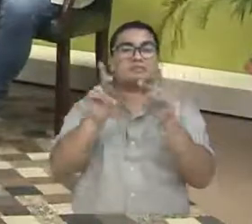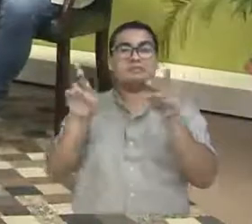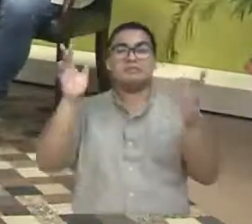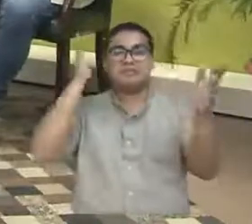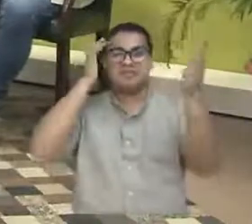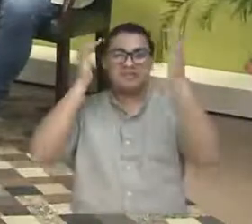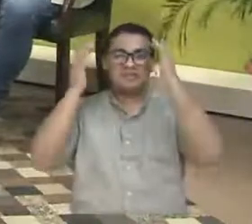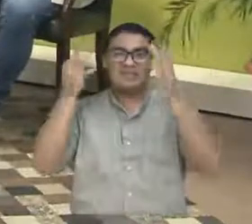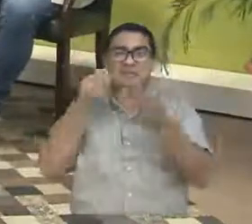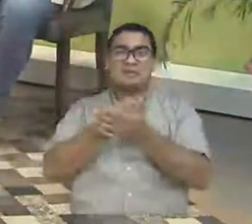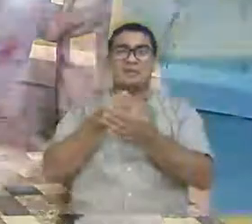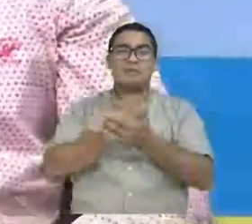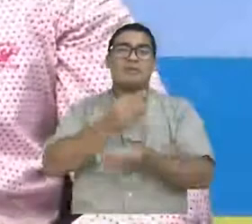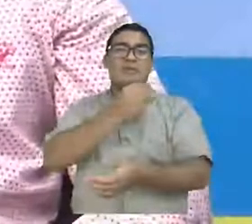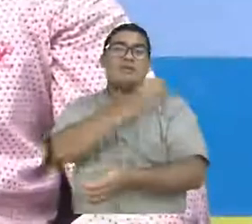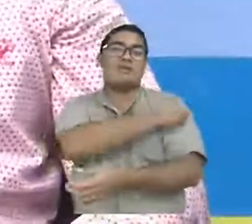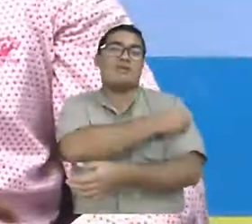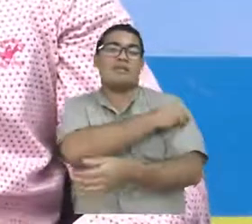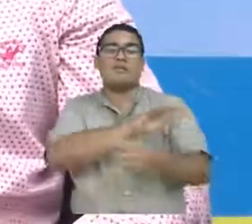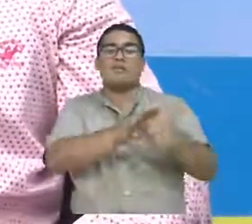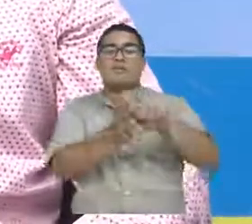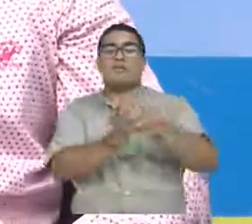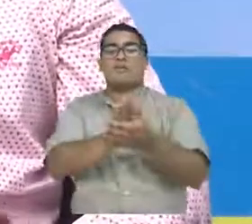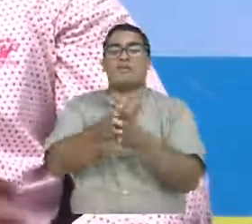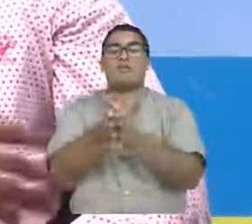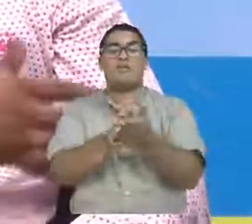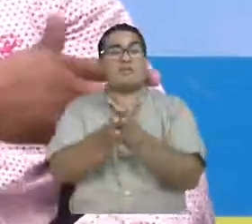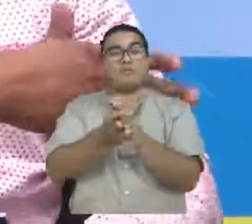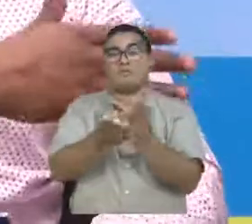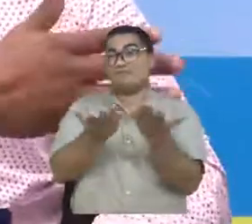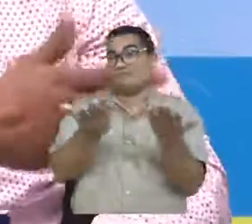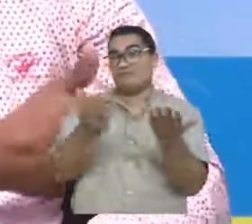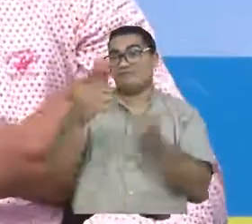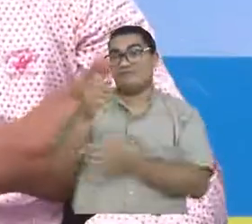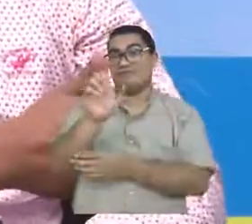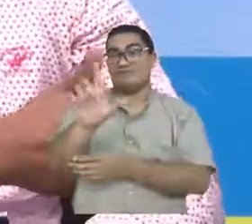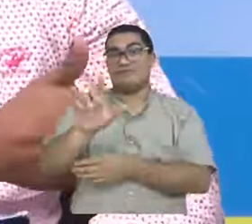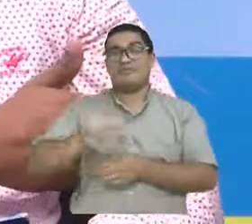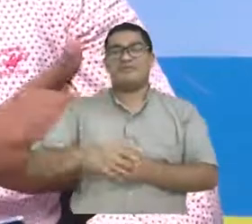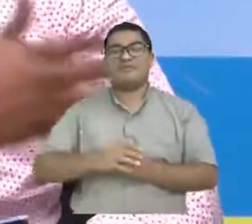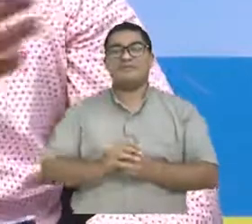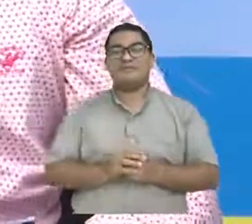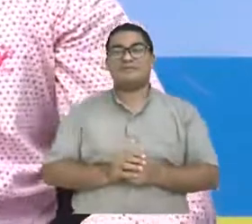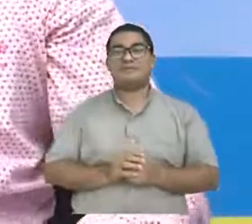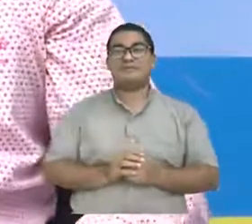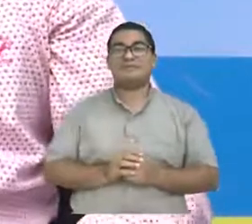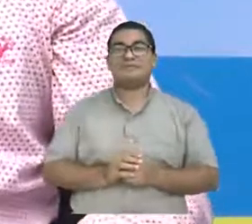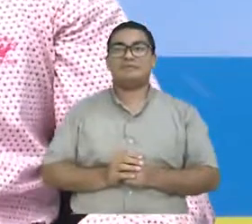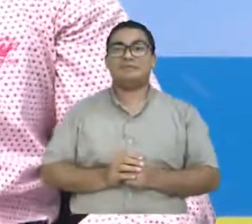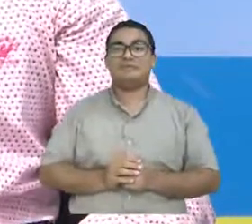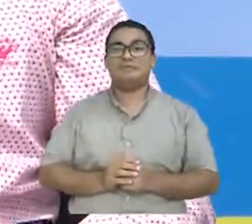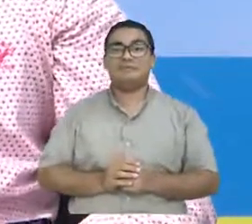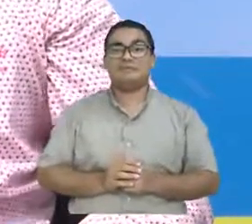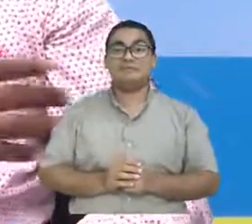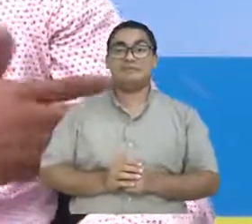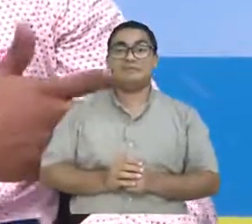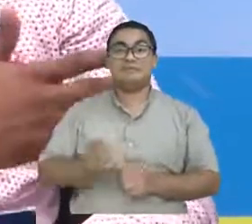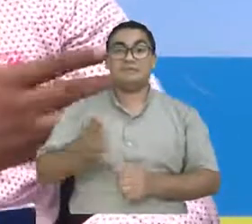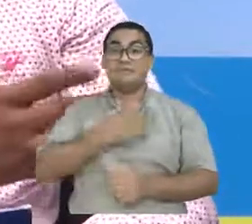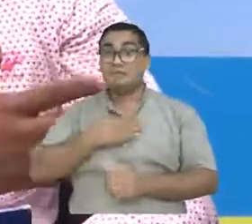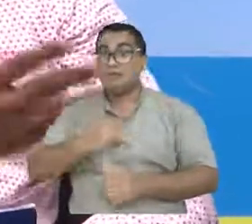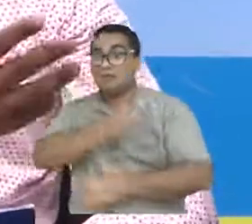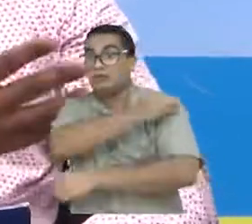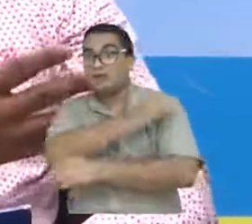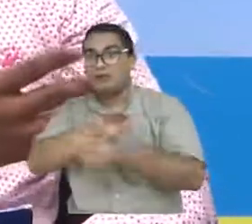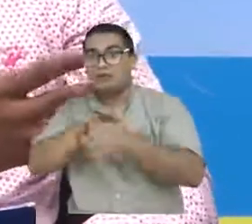comprar alcohol gel, incluso echarse alcohol. ¿Esto no debe suplantar el proceso de lavado de